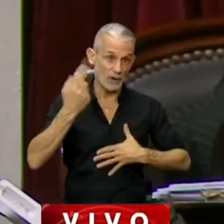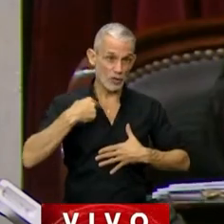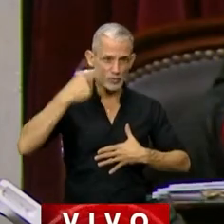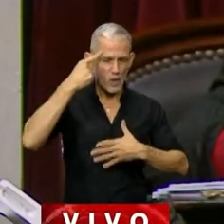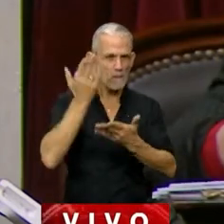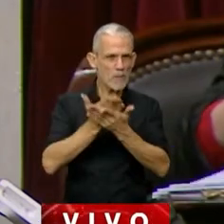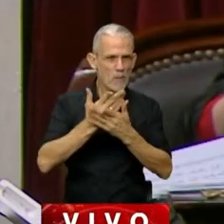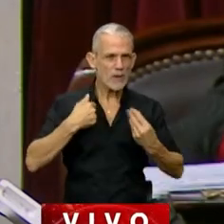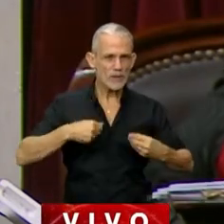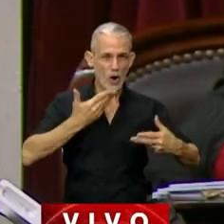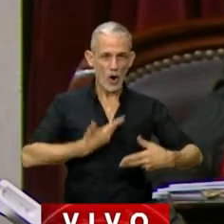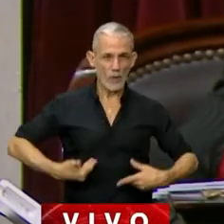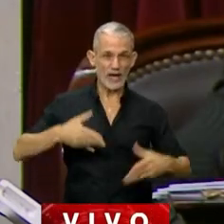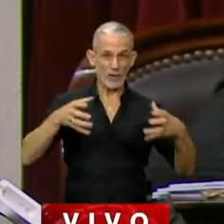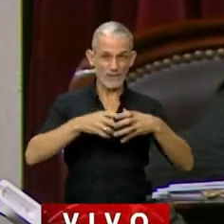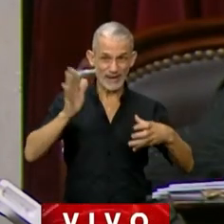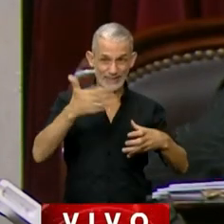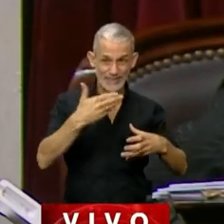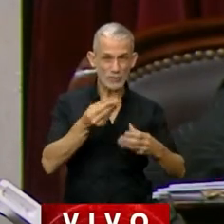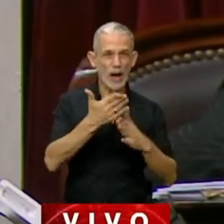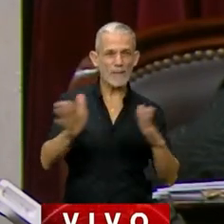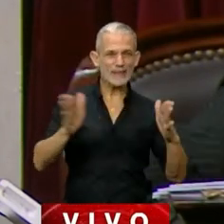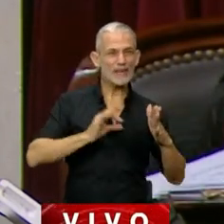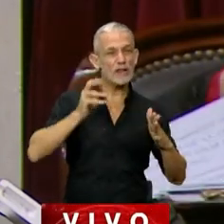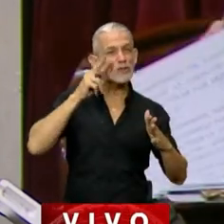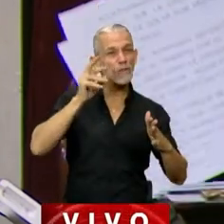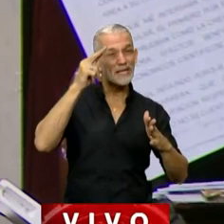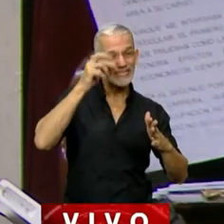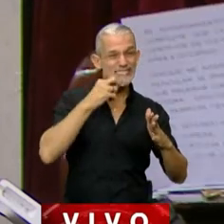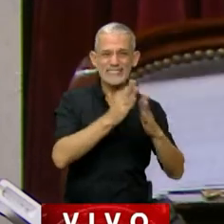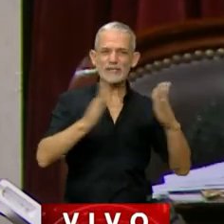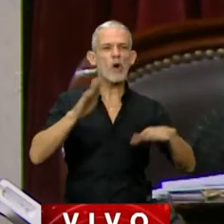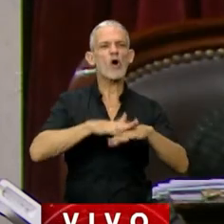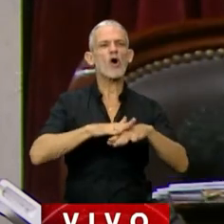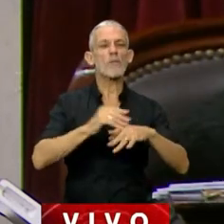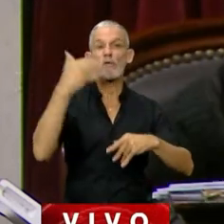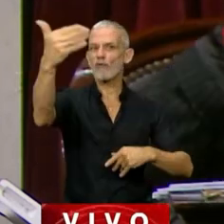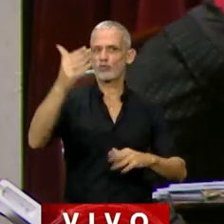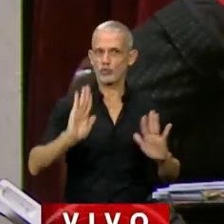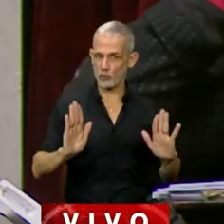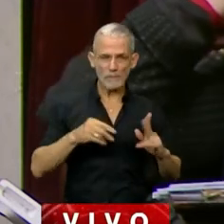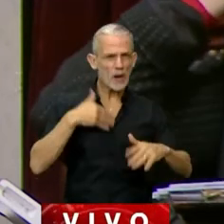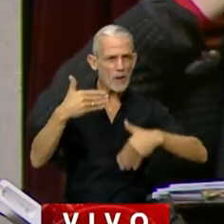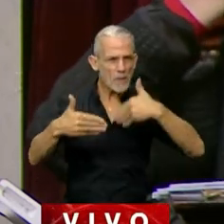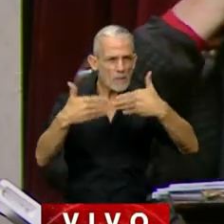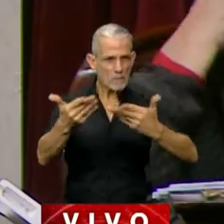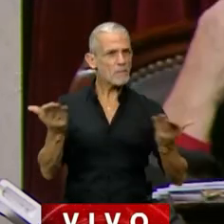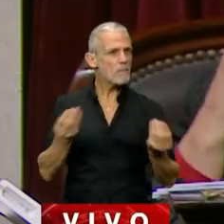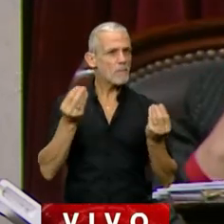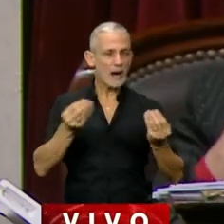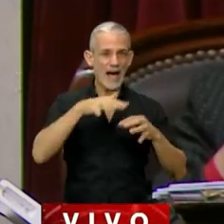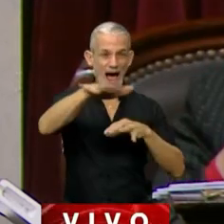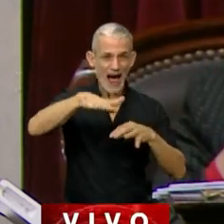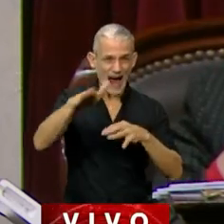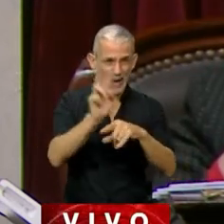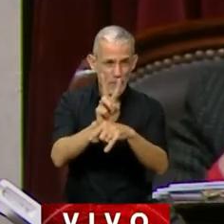que nos hemos propuesto desde el Gobierno del Frente de Todos a partir de 2019, es comprometernos con el futuro, avanzar en las